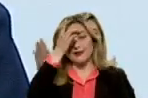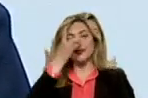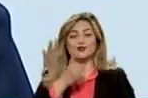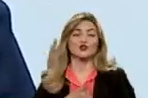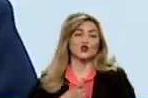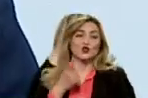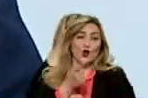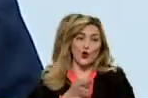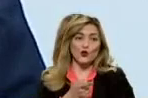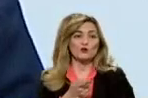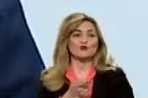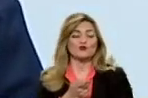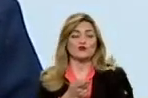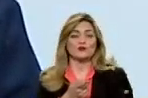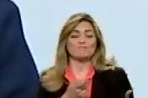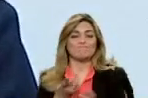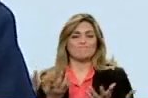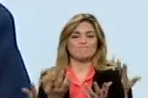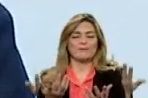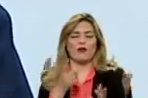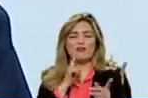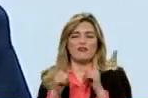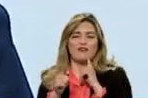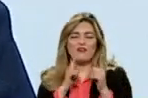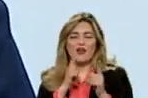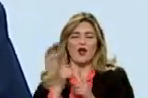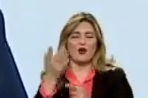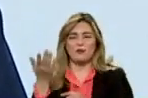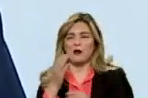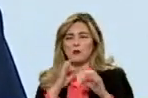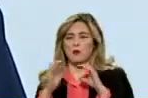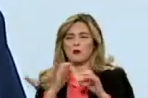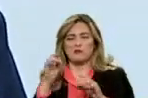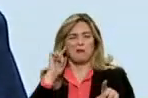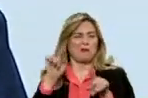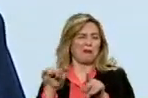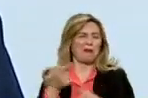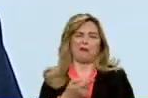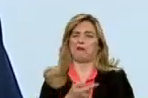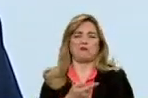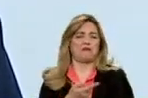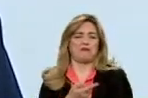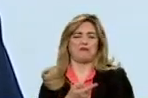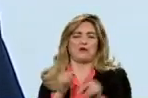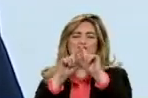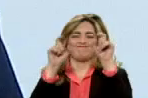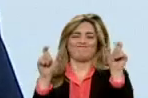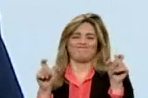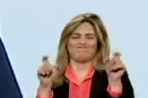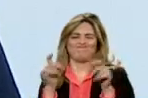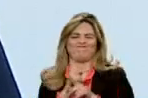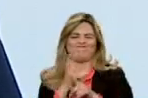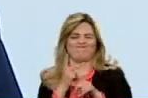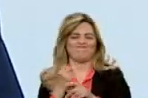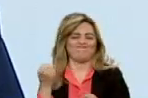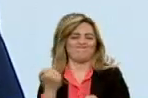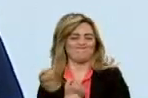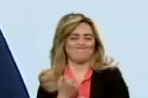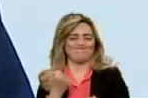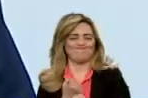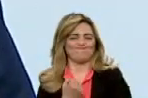estas disposiciones que no se compaginan con los diálogos que hemos mantenido, sin duda desde el sector productivo estamos trabajando